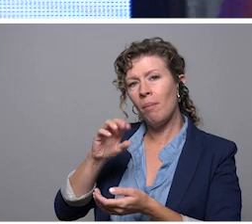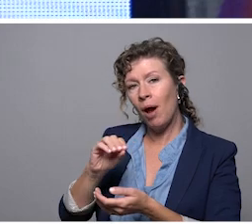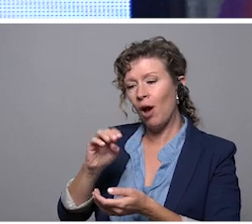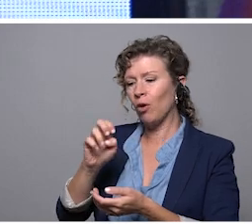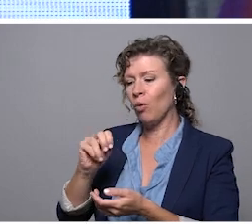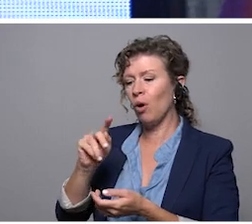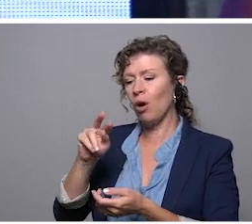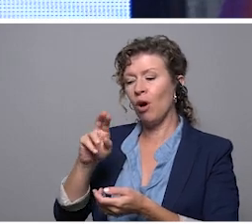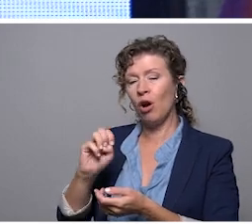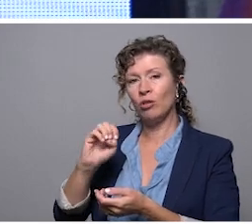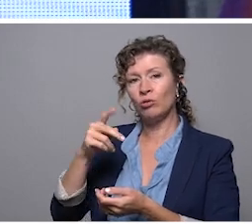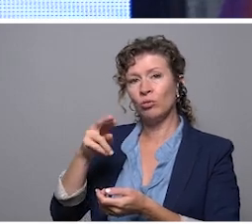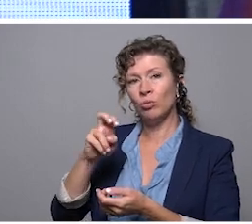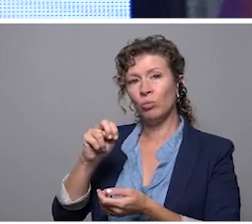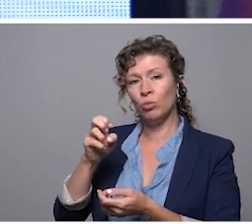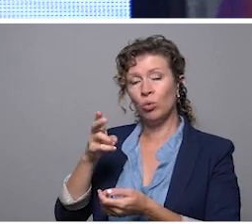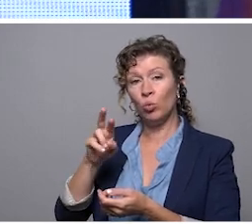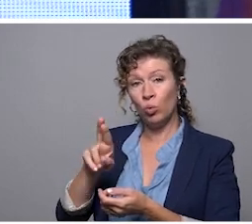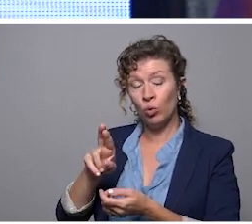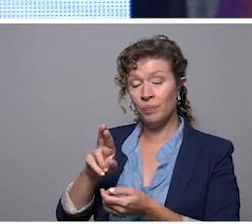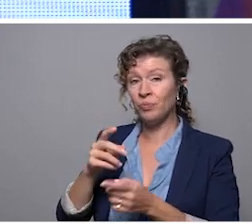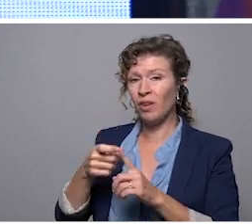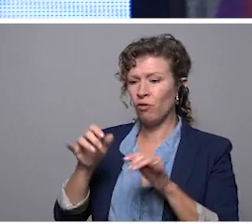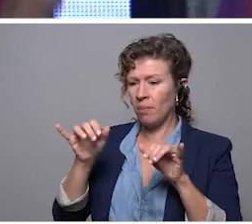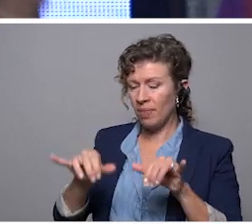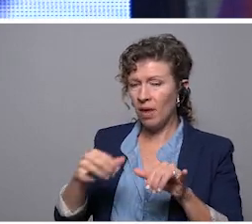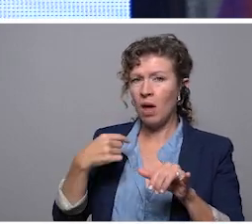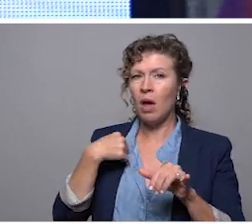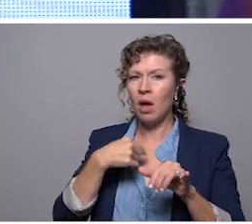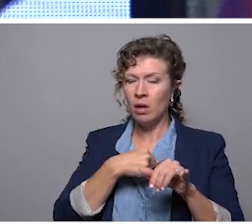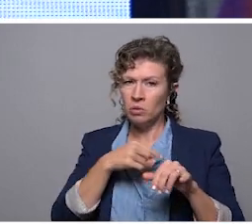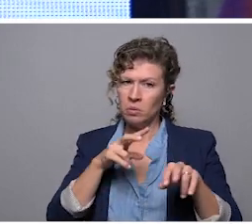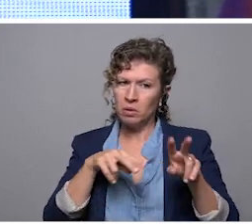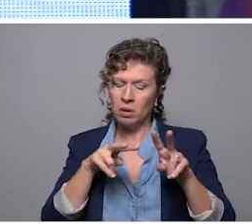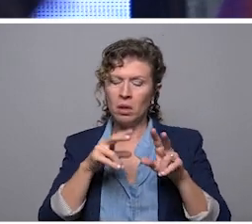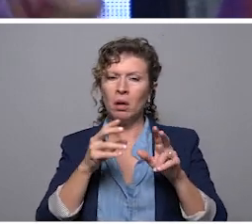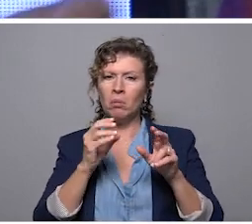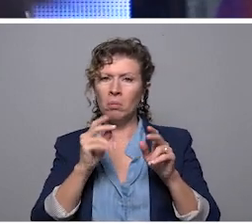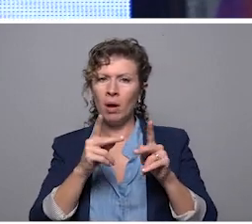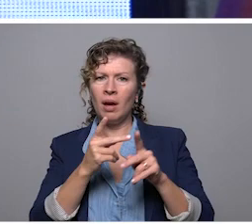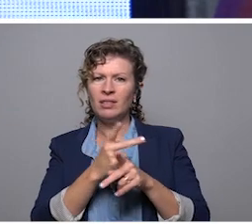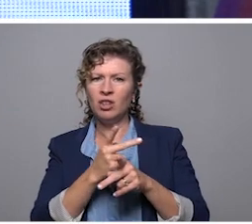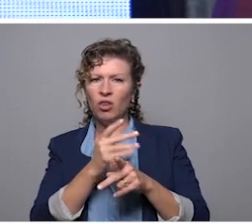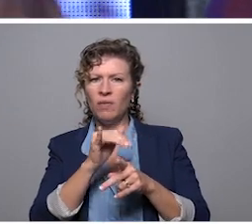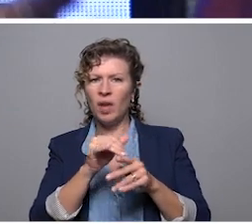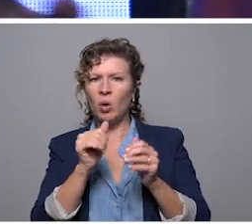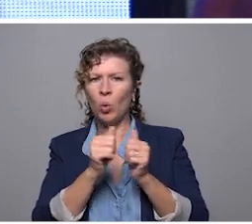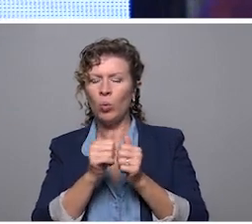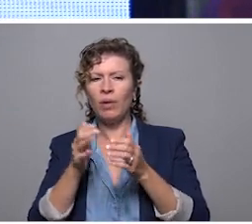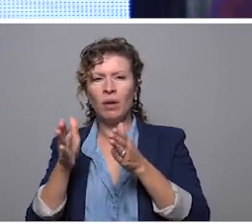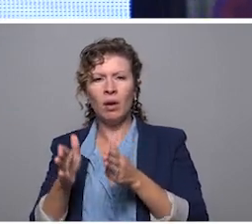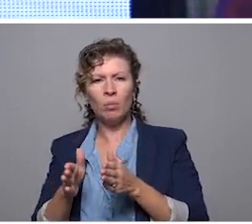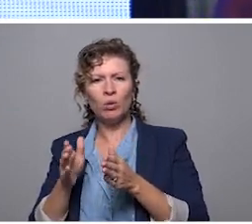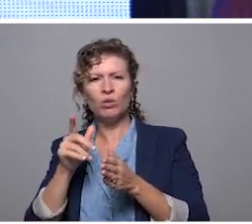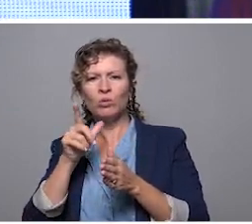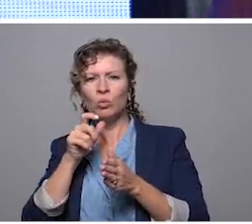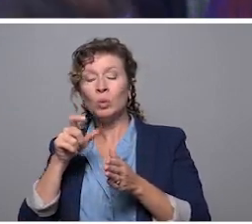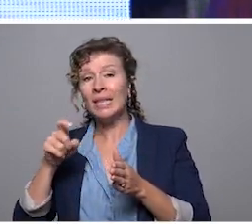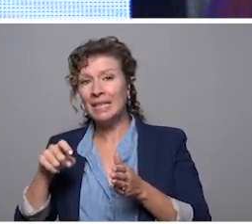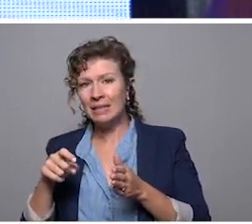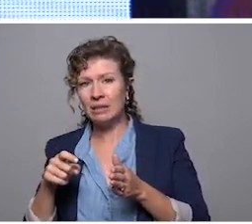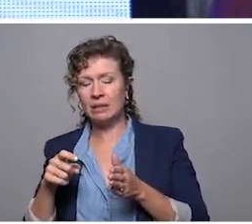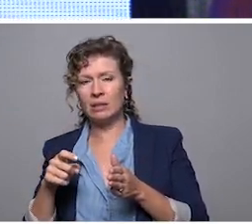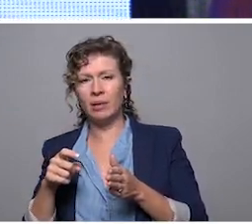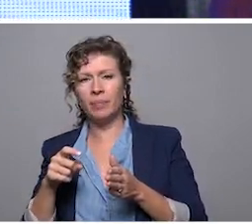atendemos a a estos clientes con la demanda que ellos necesitan ya sea agilidad ya sea